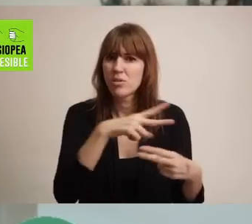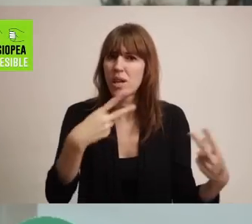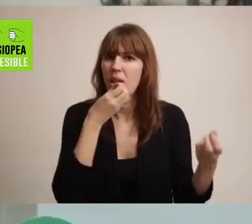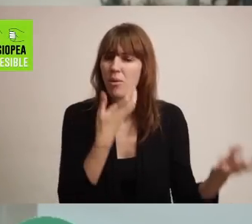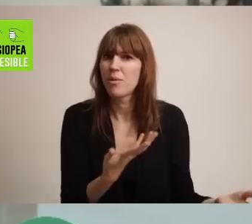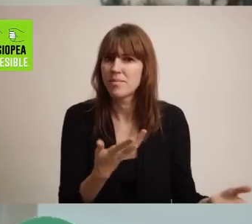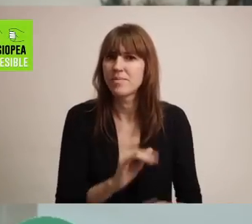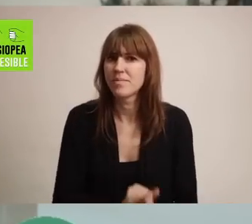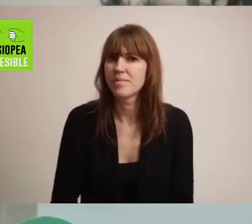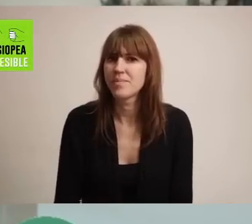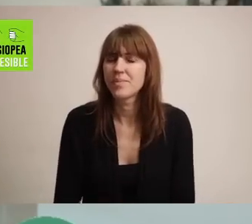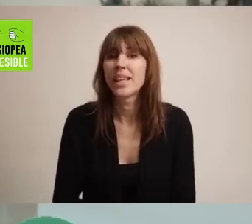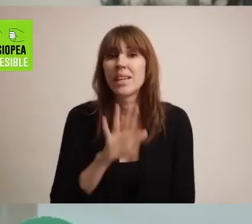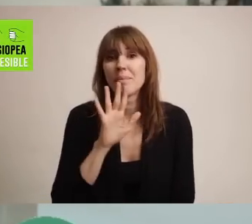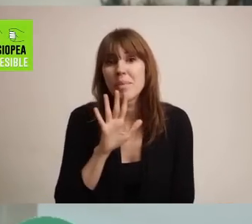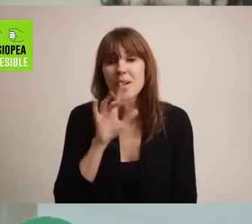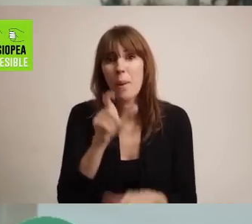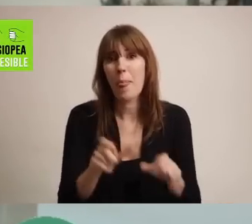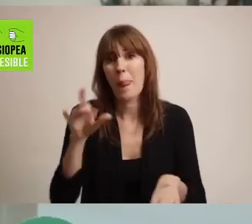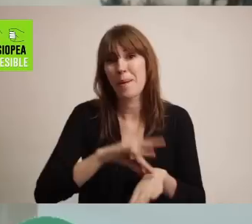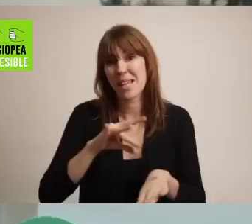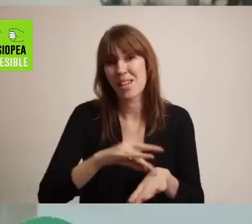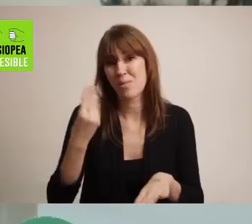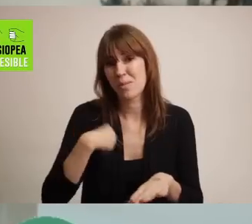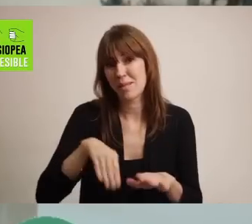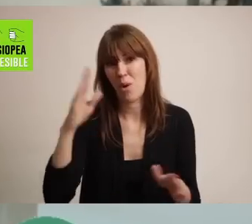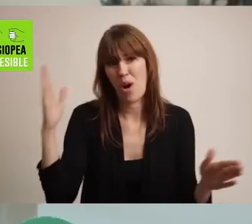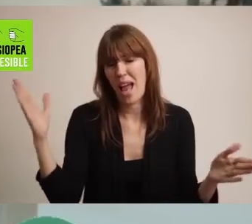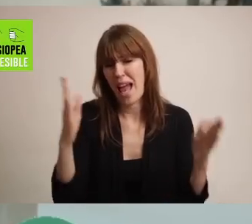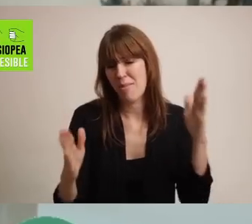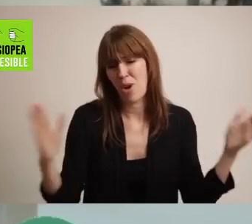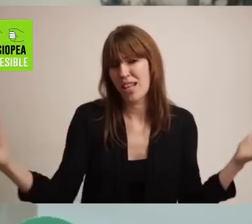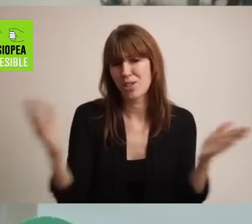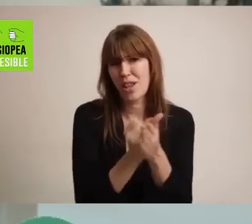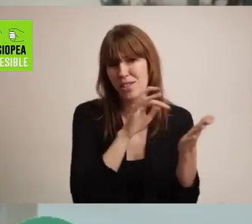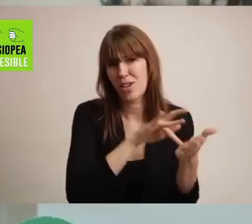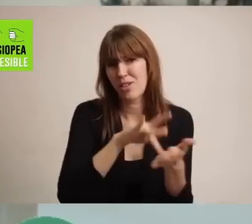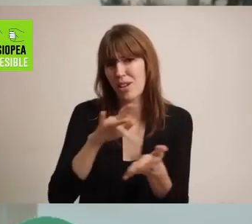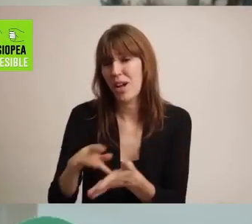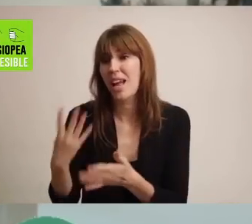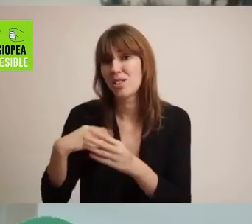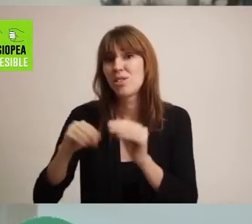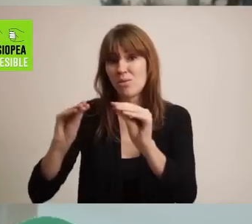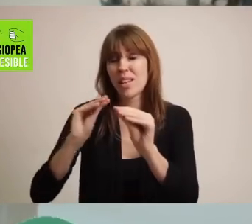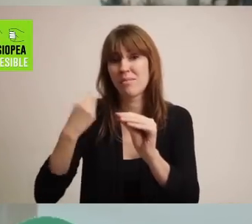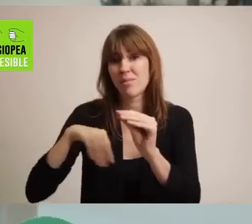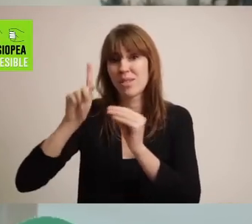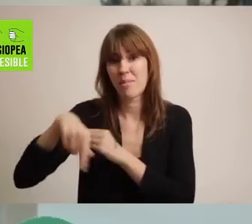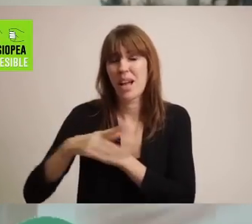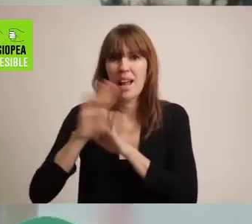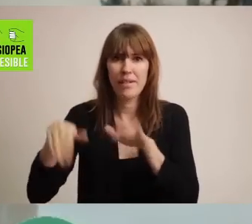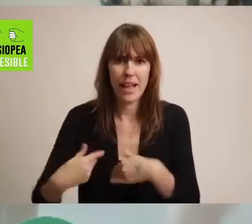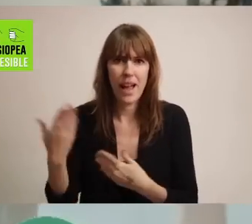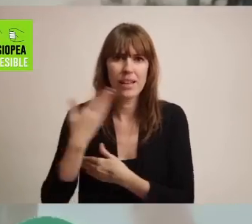claro, los médicos, como estamos siempre pasa, ¿no? En todas las épocas, en la suya también, al final el pobre fue echado de la escuela de médicos,